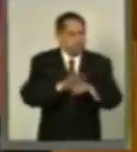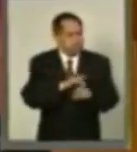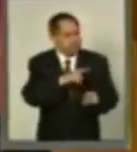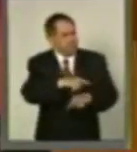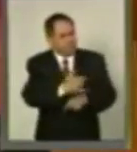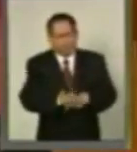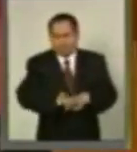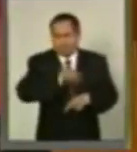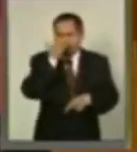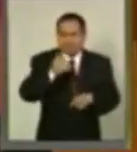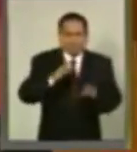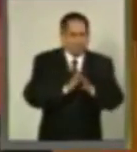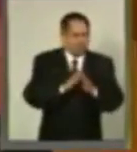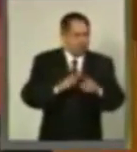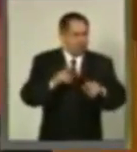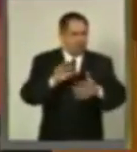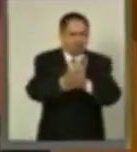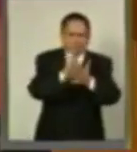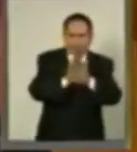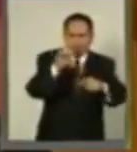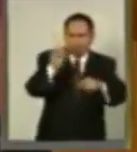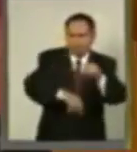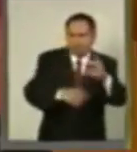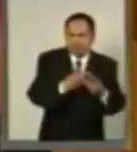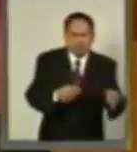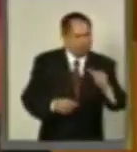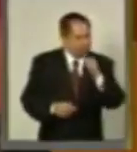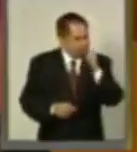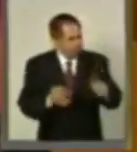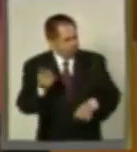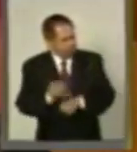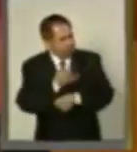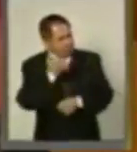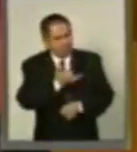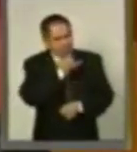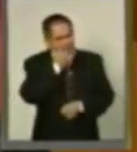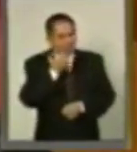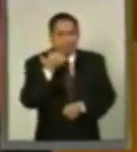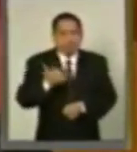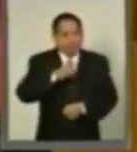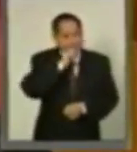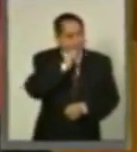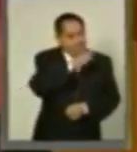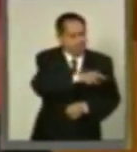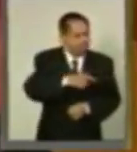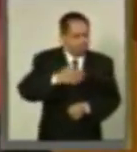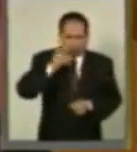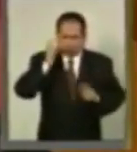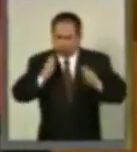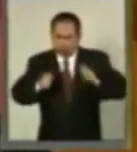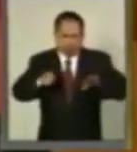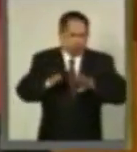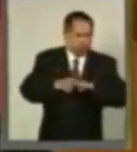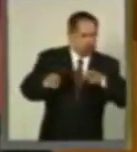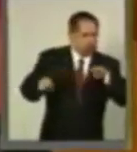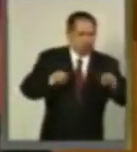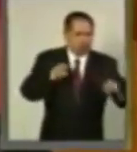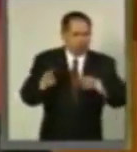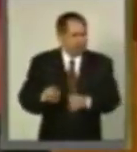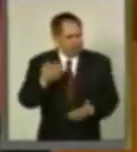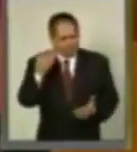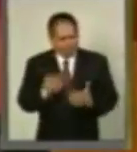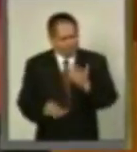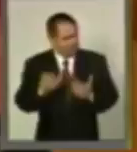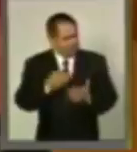errónea estrategia de combate al crimen y luego con una evidente falta de capacidad y que se ha entregado